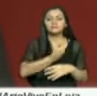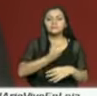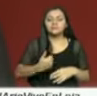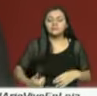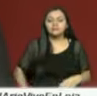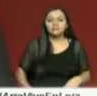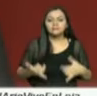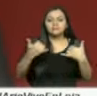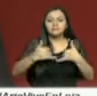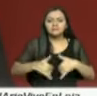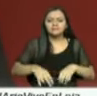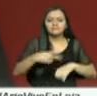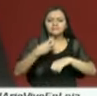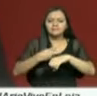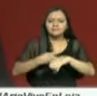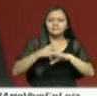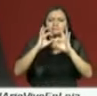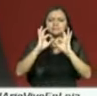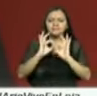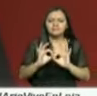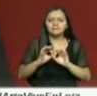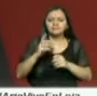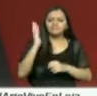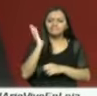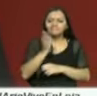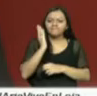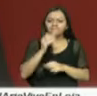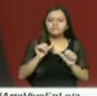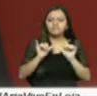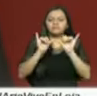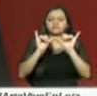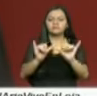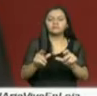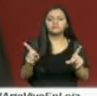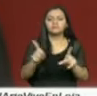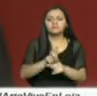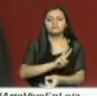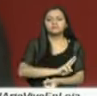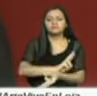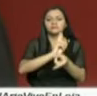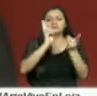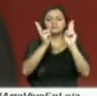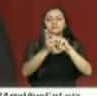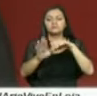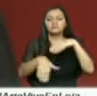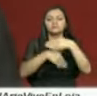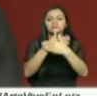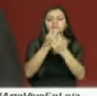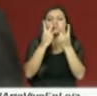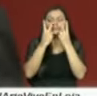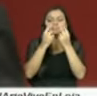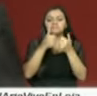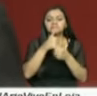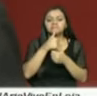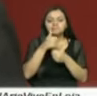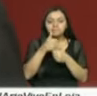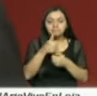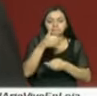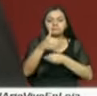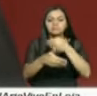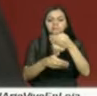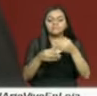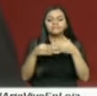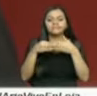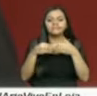por la rigurosidad, por la disciplina y por la constante renovación que tiene la dramaturgia, la plasticidad